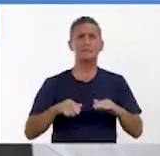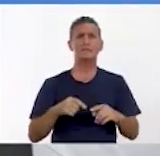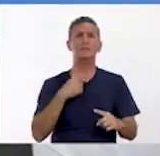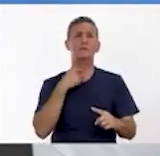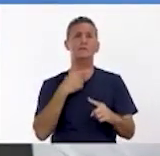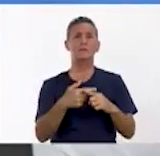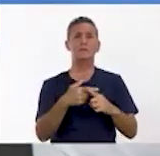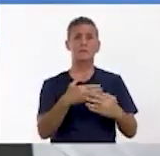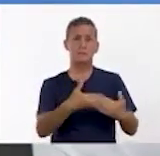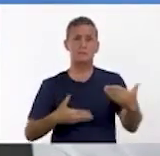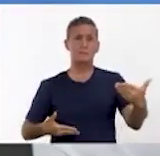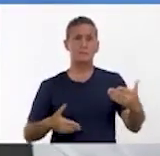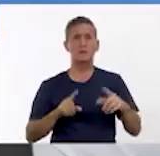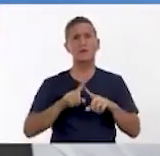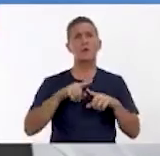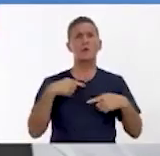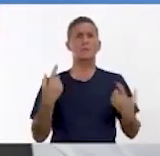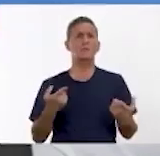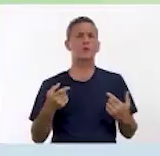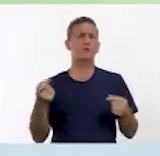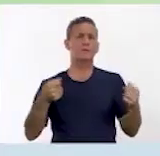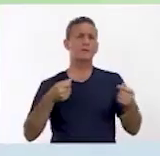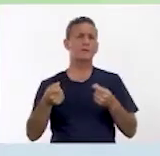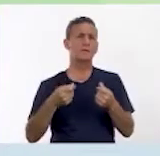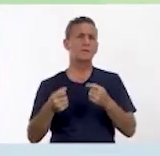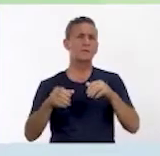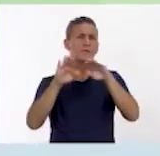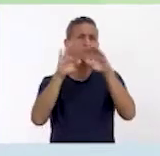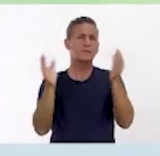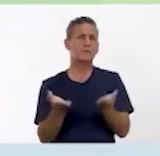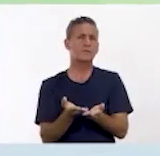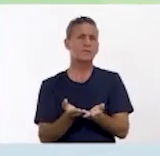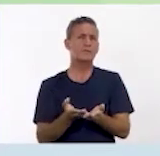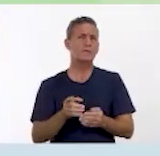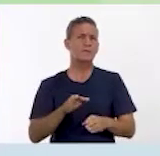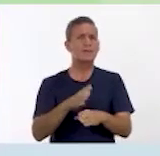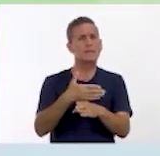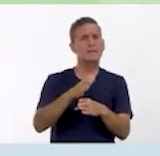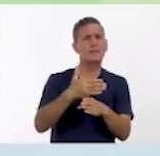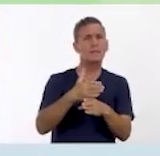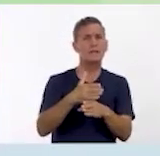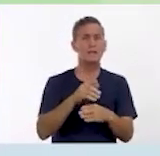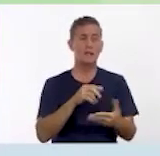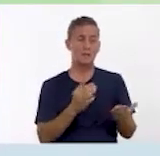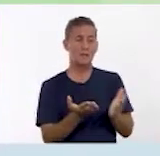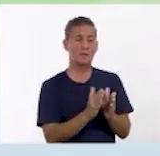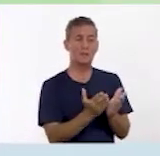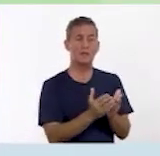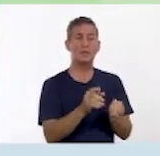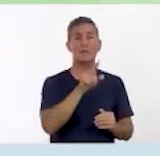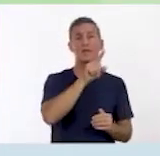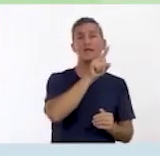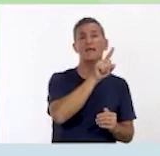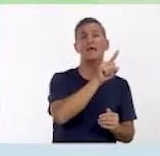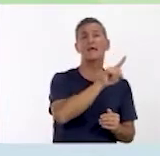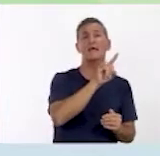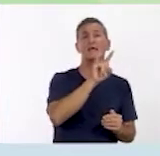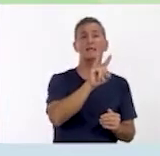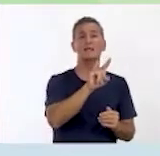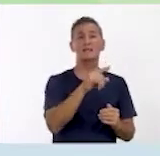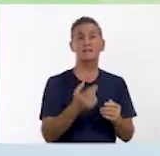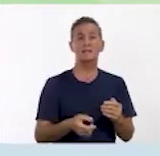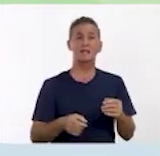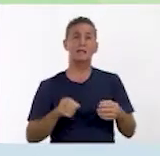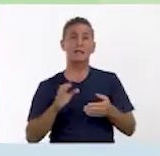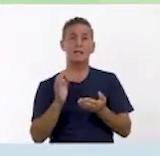se preparen para sus pruebas. Que la pregunta dice, ¿por qué la economía mundial se considera injusta? Eso aparece en la